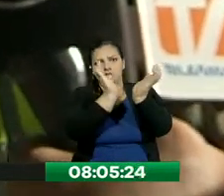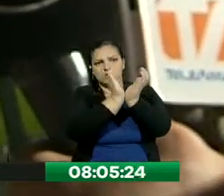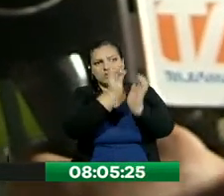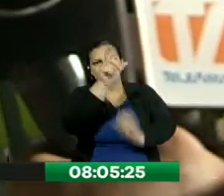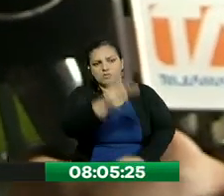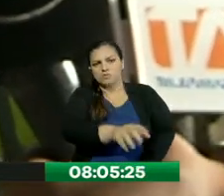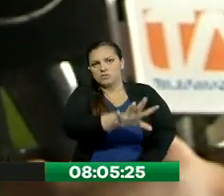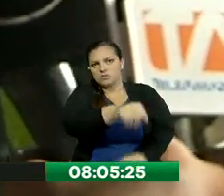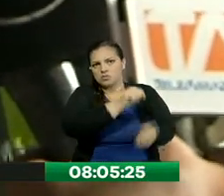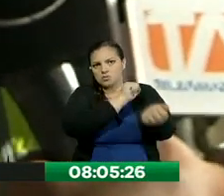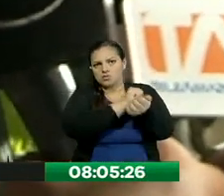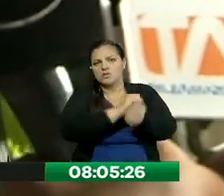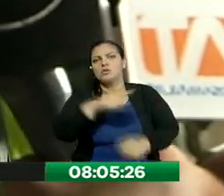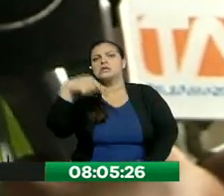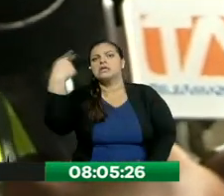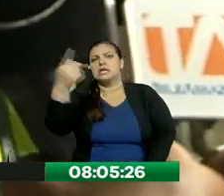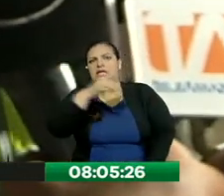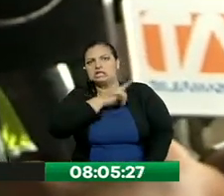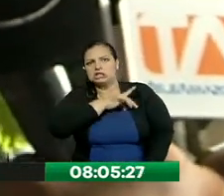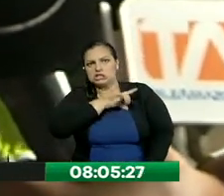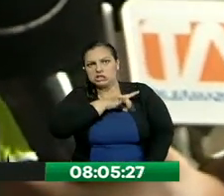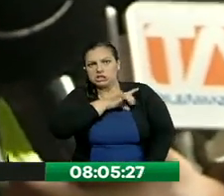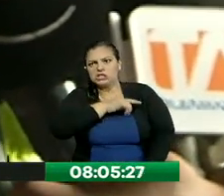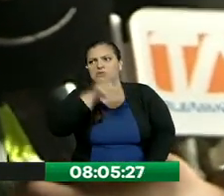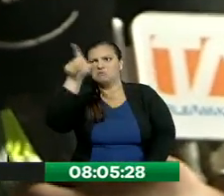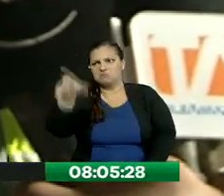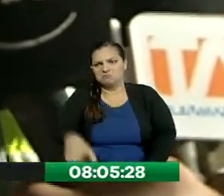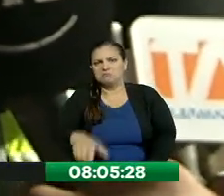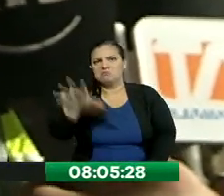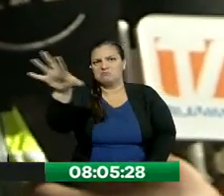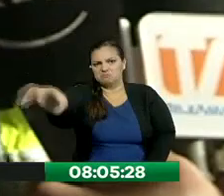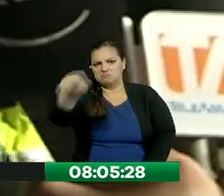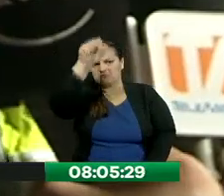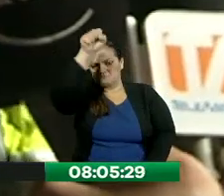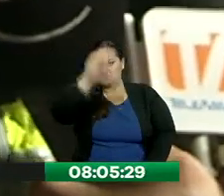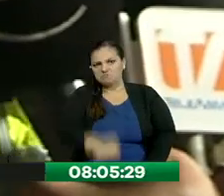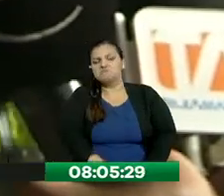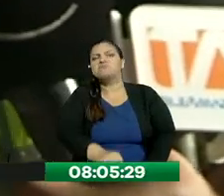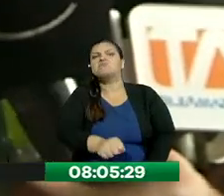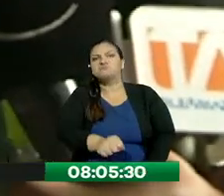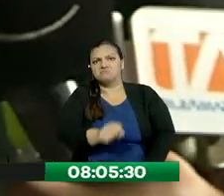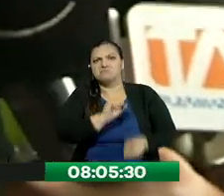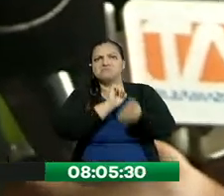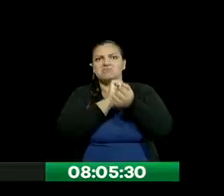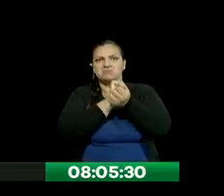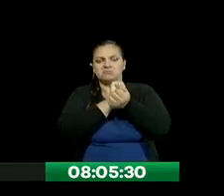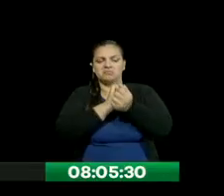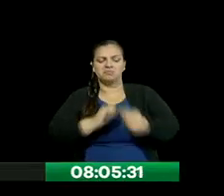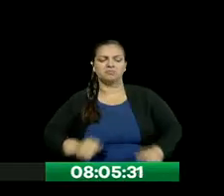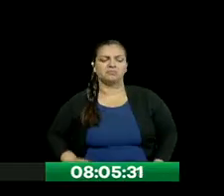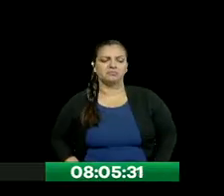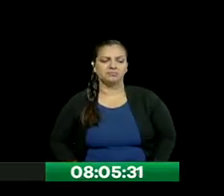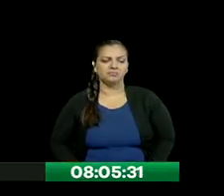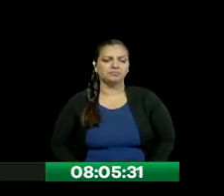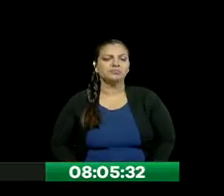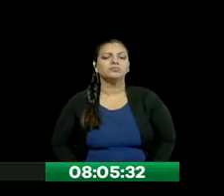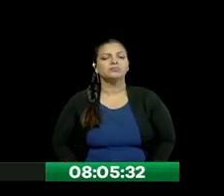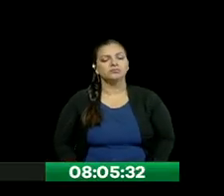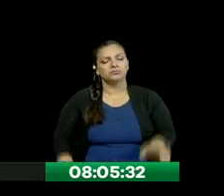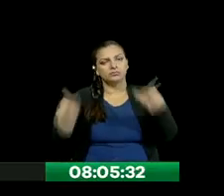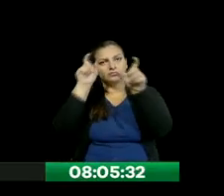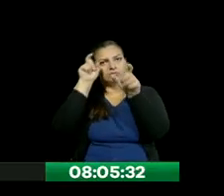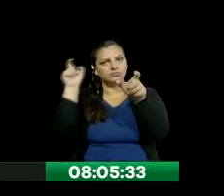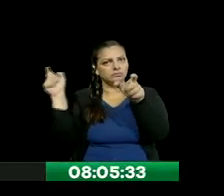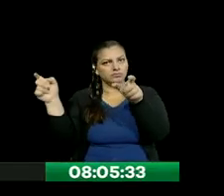Chile, pues logrando la recuperación de la policía de ese país y la recuperación de las mismas. En tal virtud, de Fiscalía de